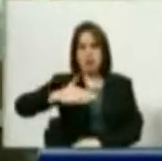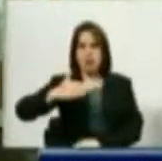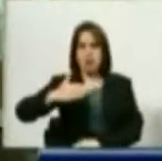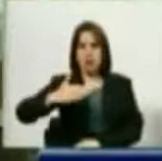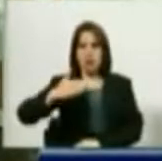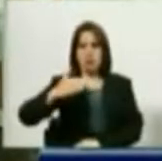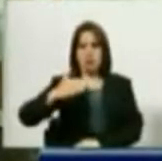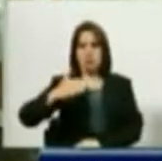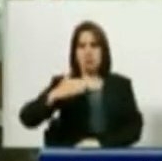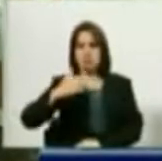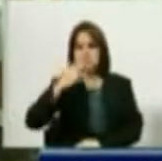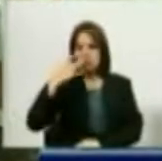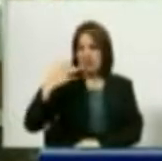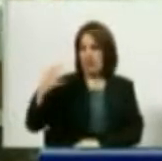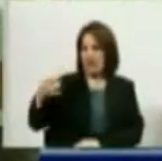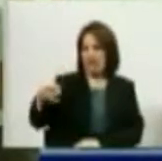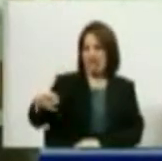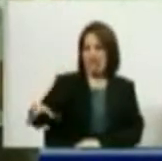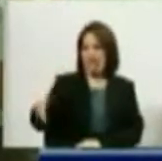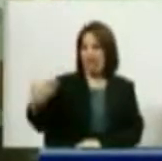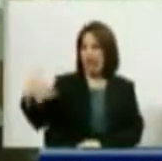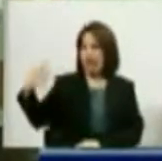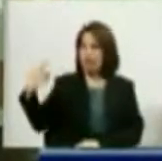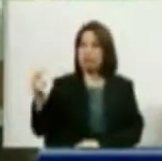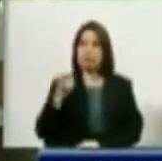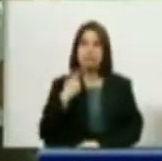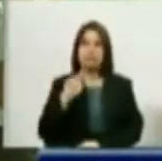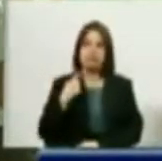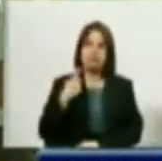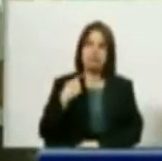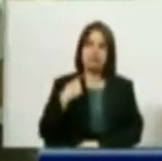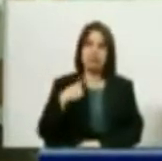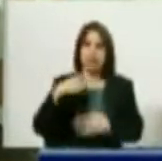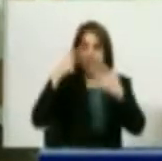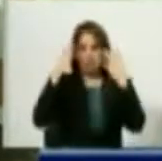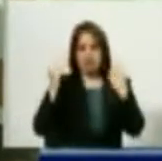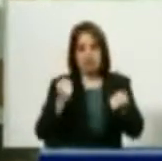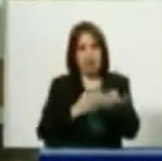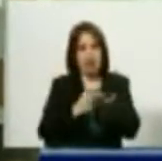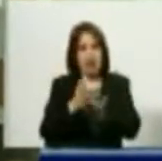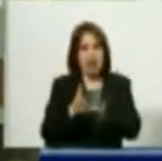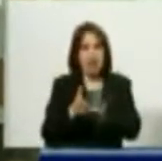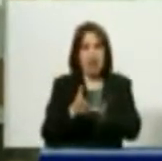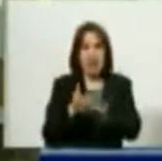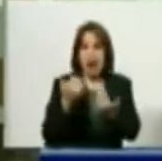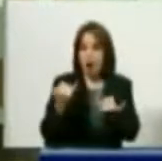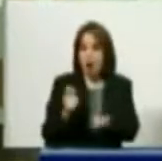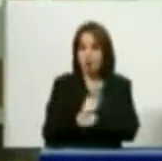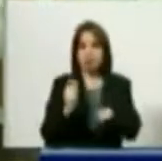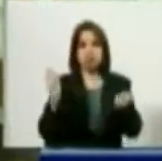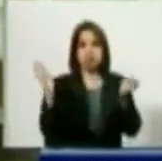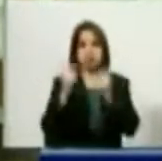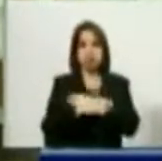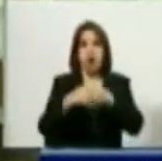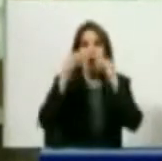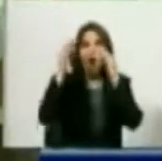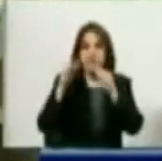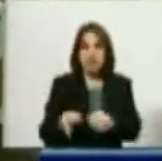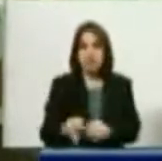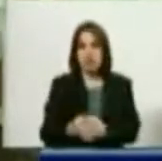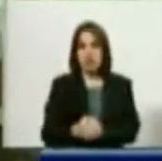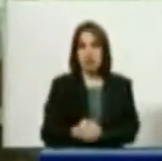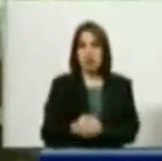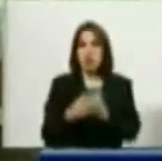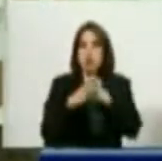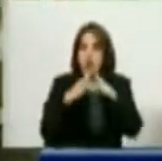mal llamados suboficiales profesionales de carrera que por culpa de Chávez pasaron a ser oficiales todas y todos